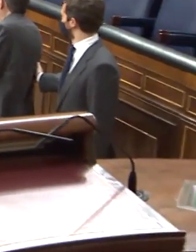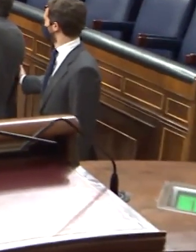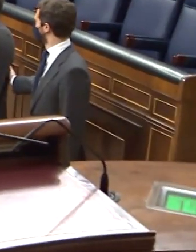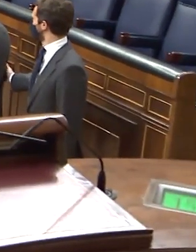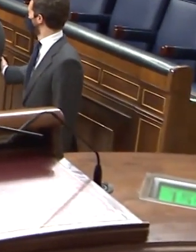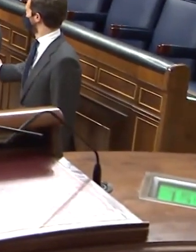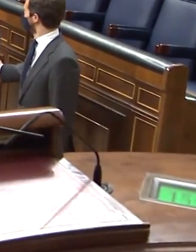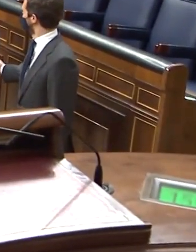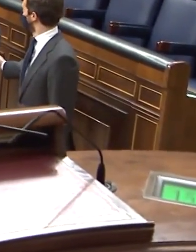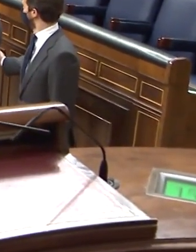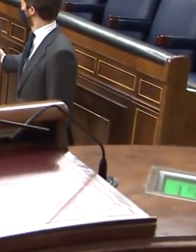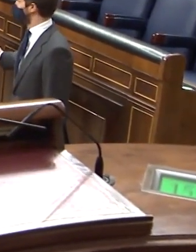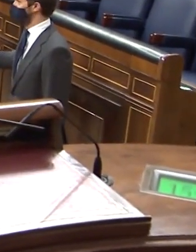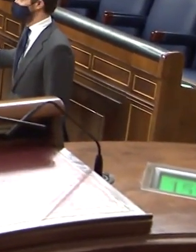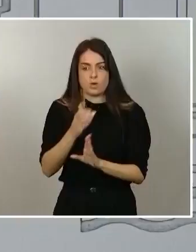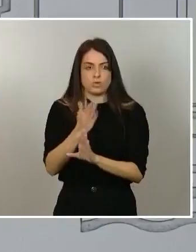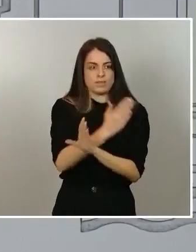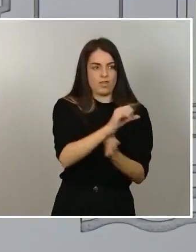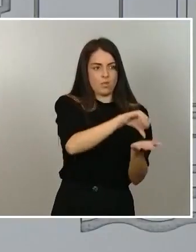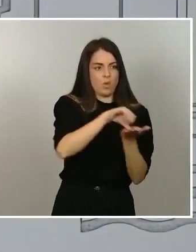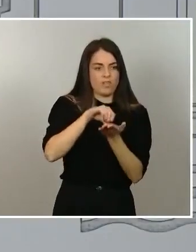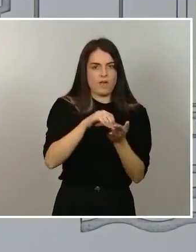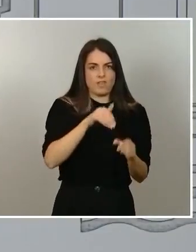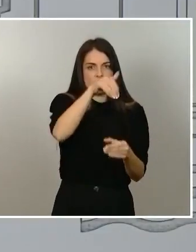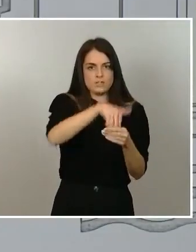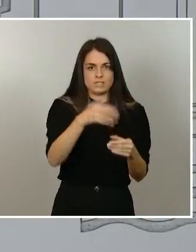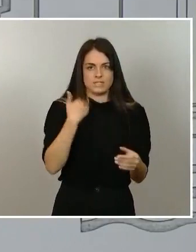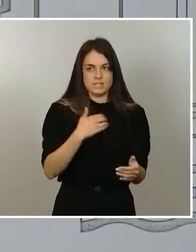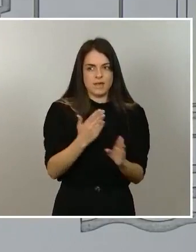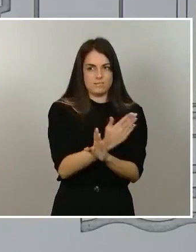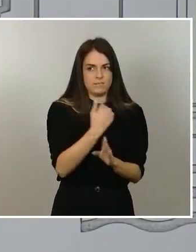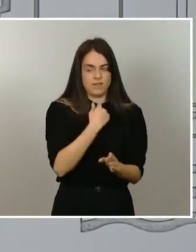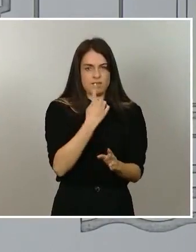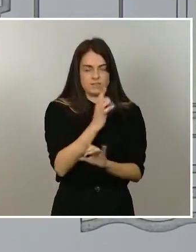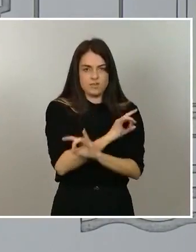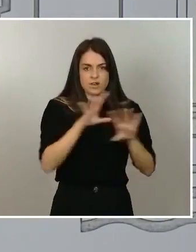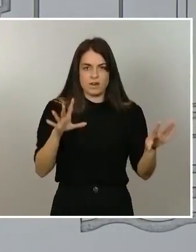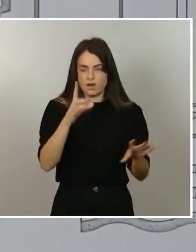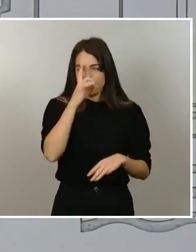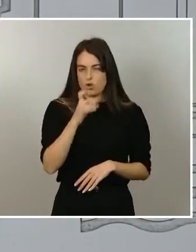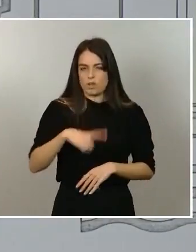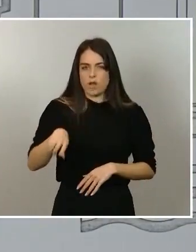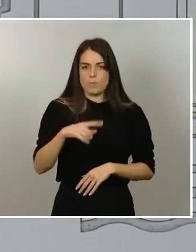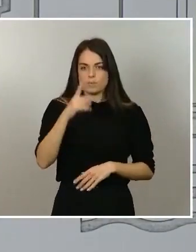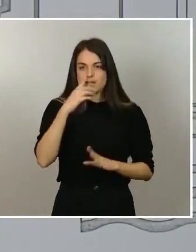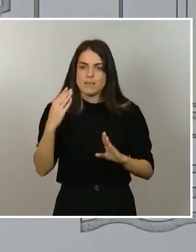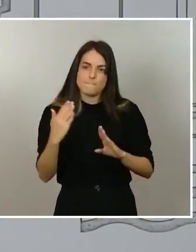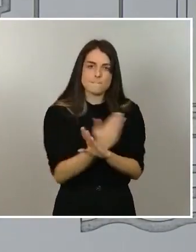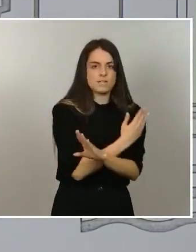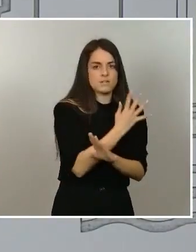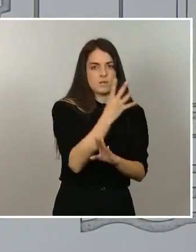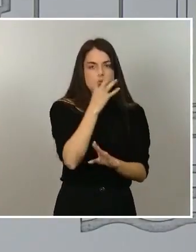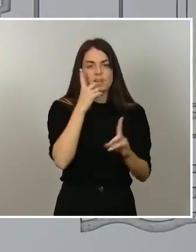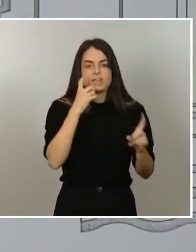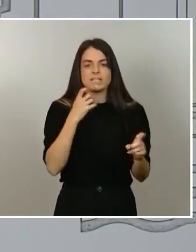democracia y el papel del Rey Emérito. Un hecho que lo recordamos para que pase ya la página del pasado,